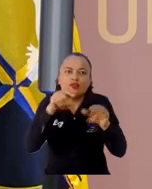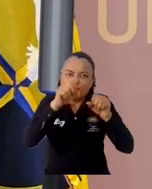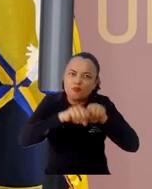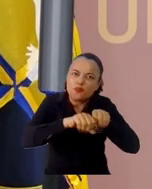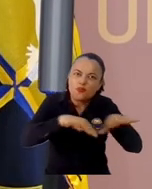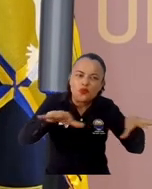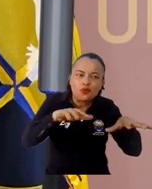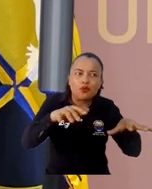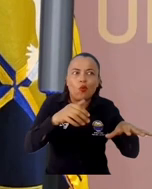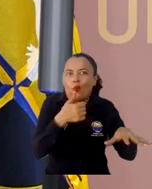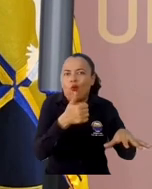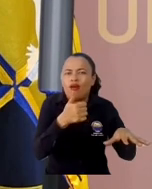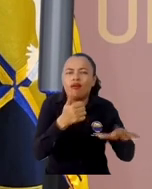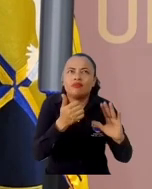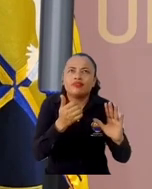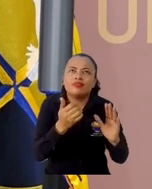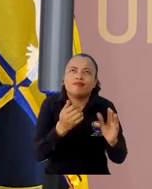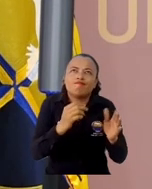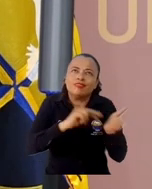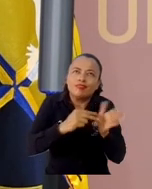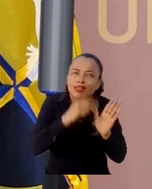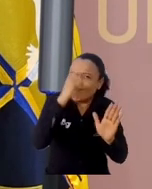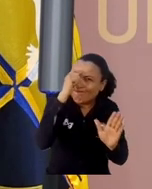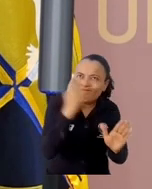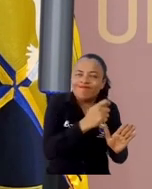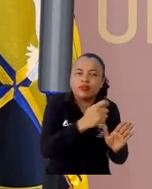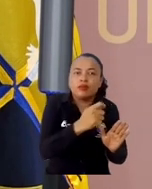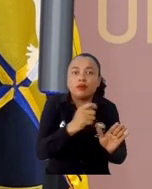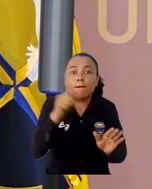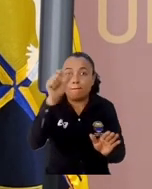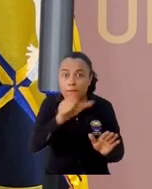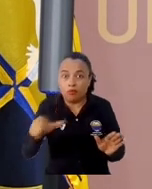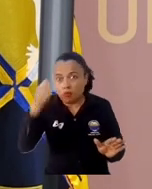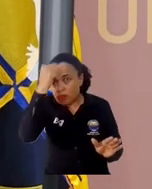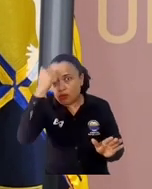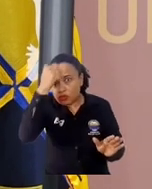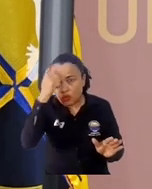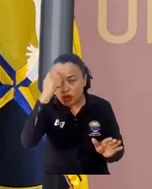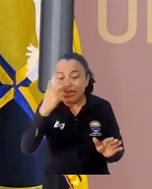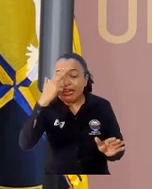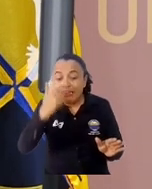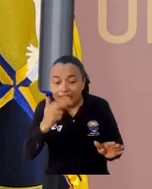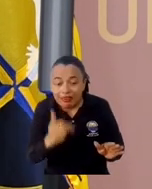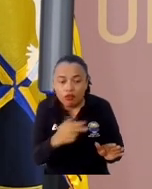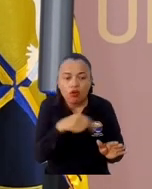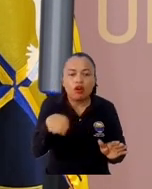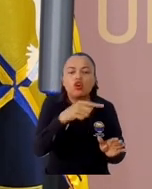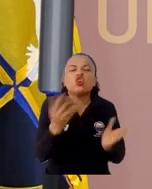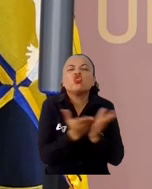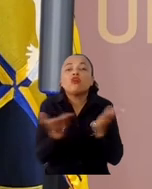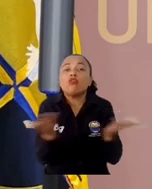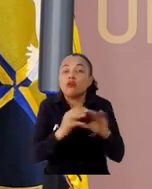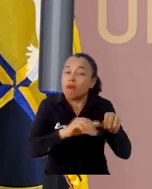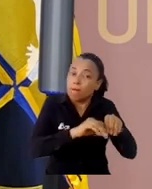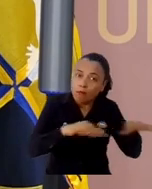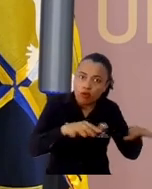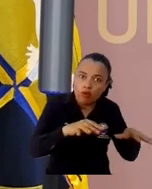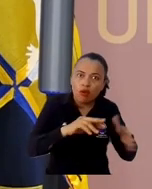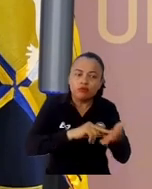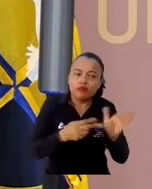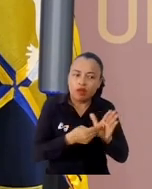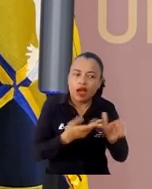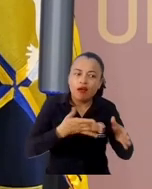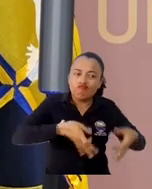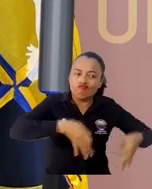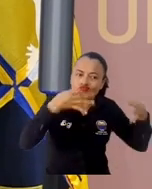los hijos de los maestros sean los primeros que estén en la educación pública, porque en ella trabajan y en ella creen. Si logramos ese propósito, ese sí